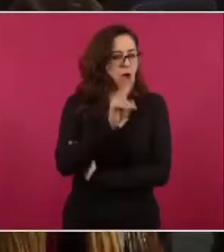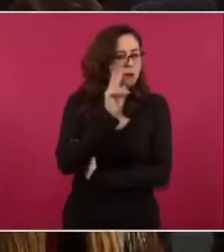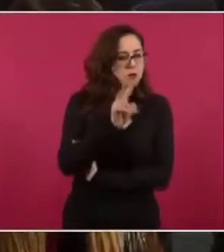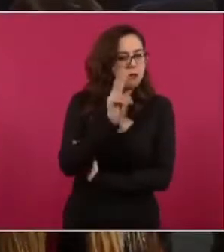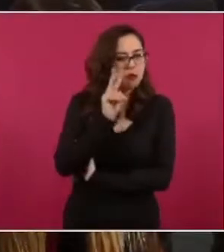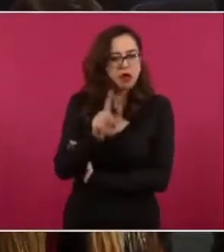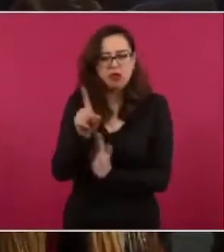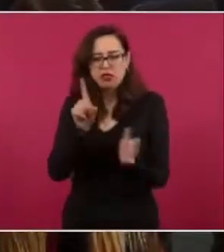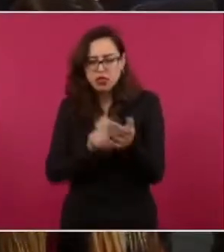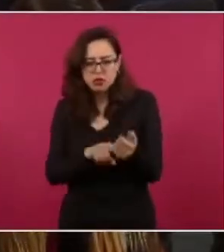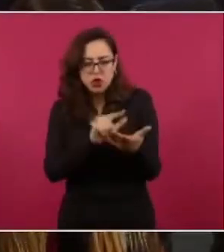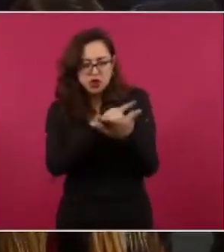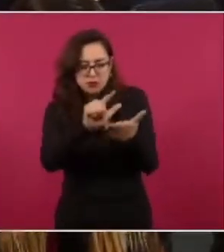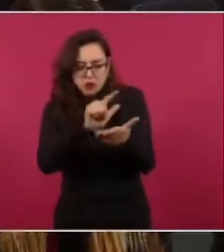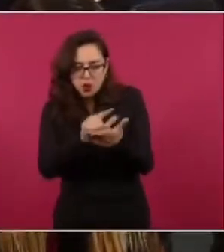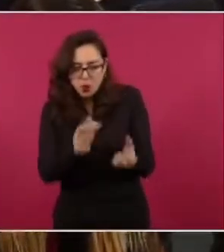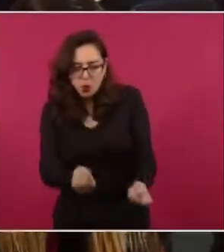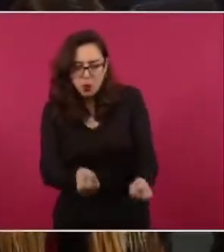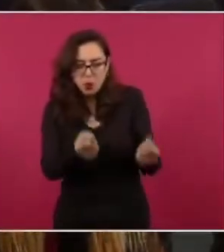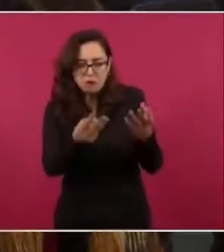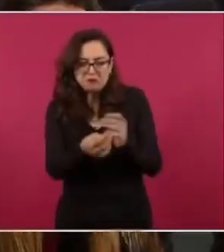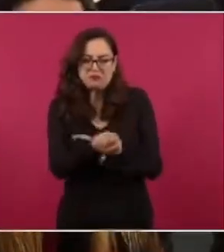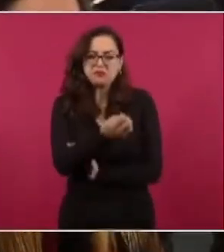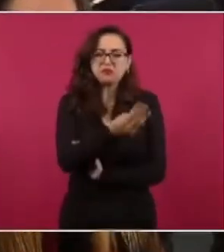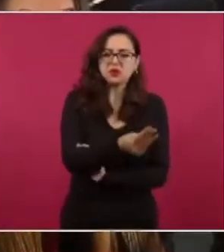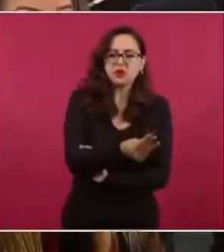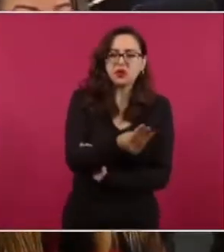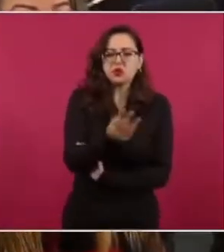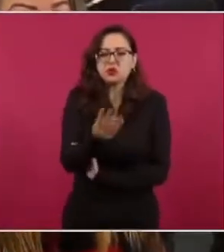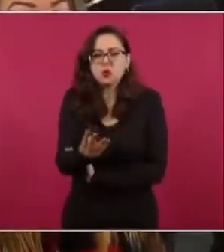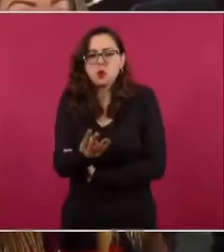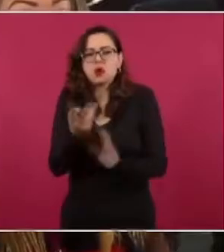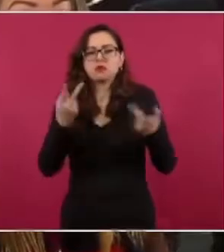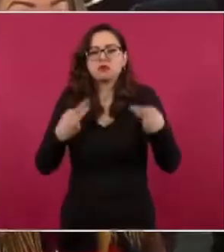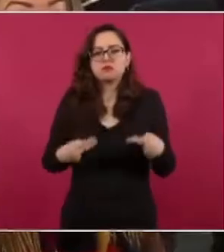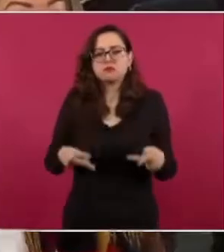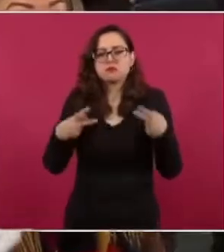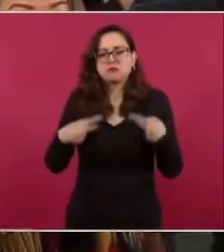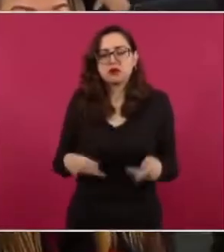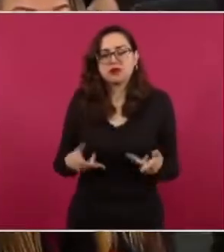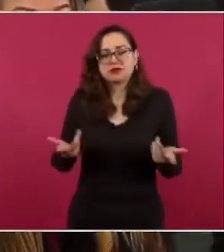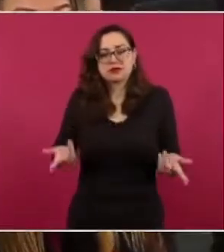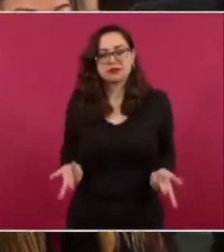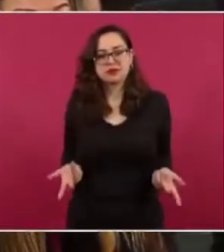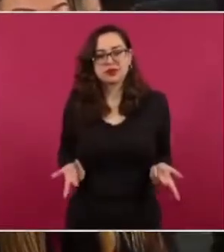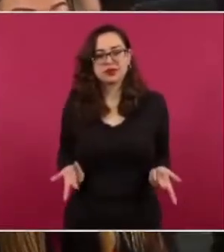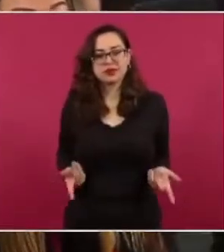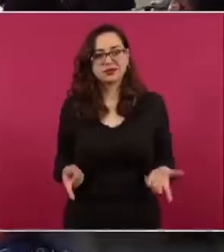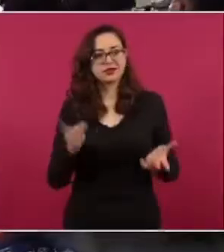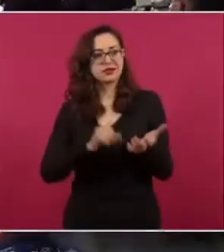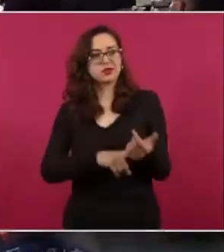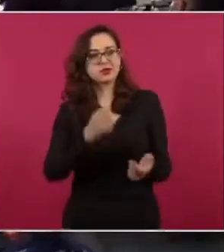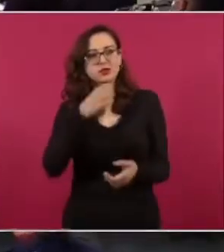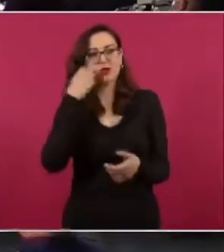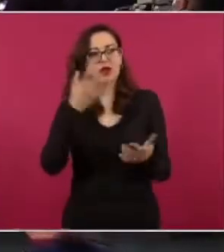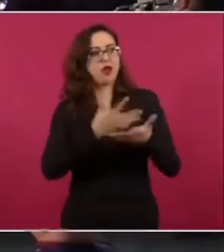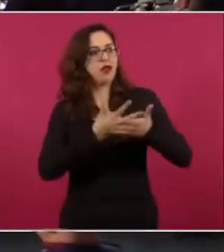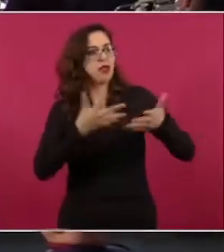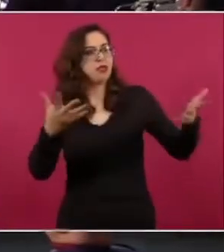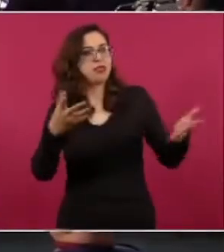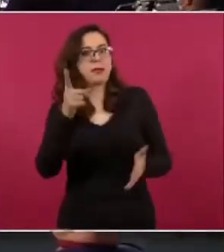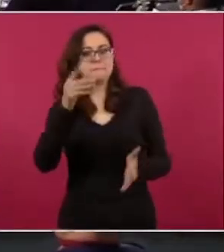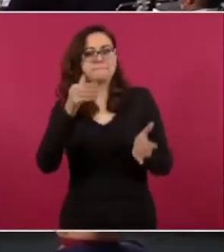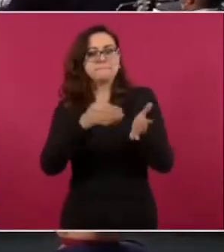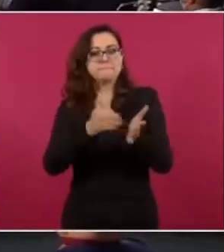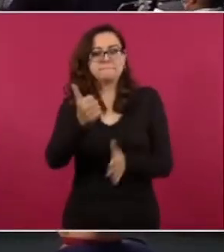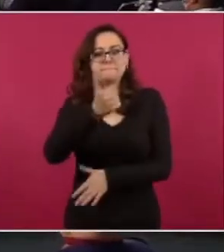4 personas de limpieza en este momento haciendo la limpieza para más de 1,000 estudiantes. Este es el primer punto.